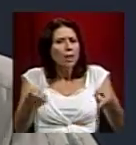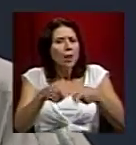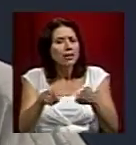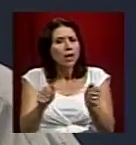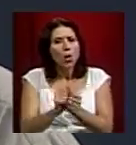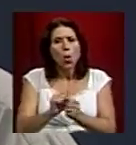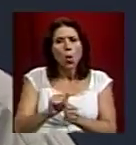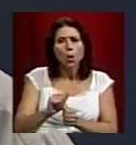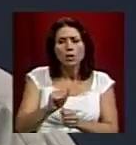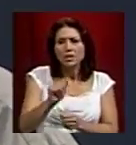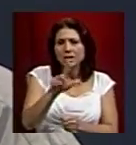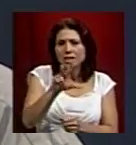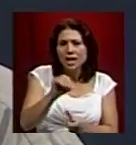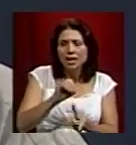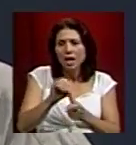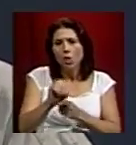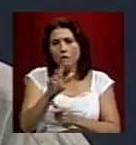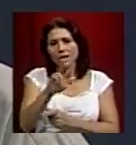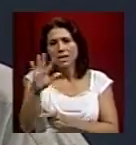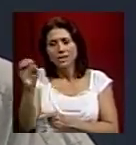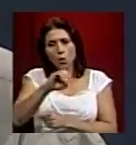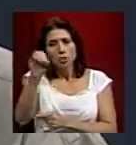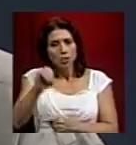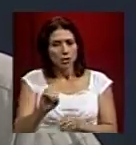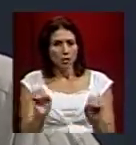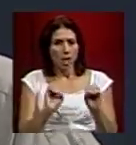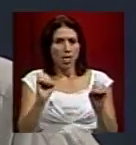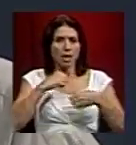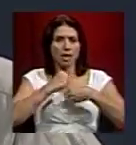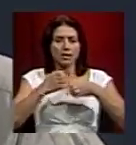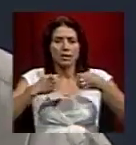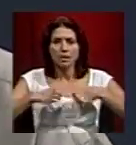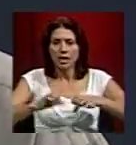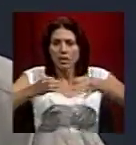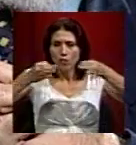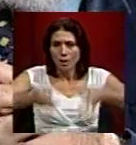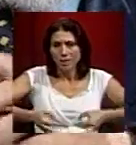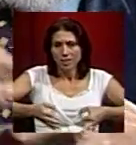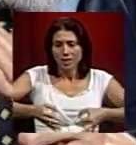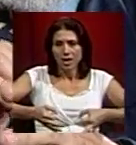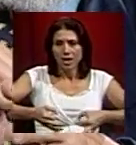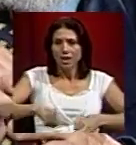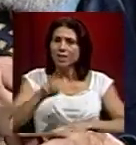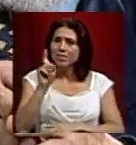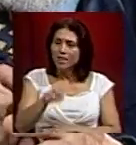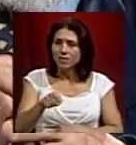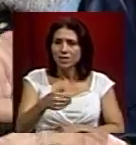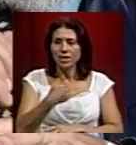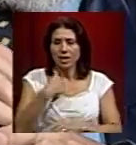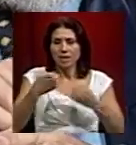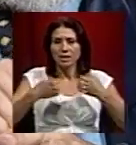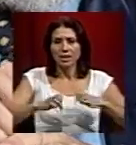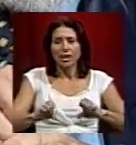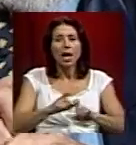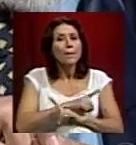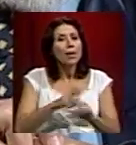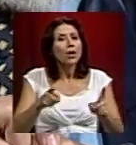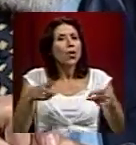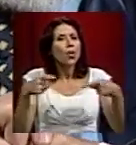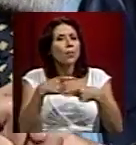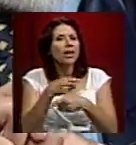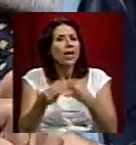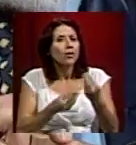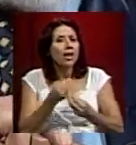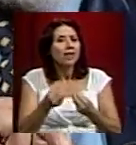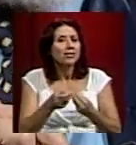30 o 35% de las empresas que no hacen estrategia formalmente? Deben de tener estrategia, pero lo complicado del asunto es que la